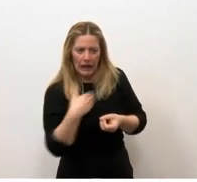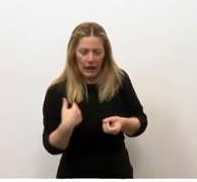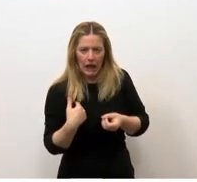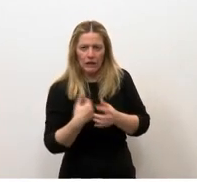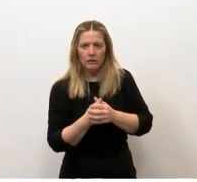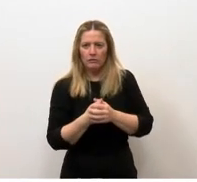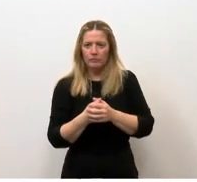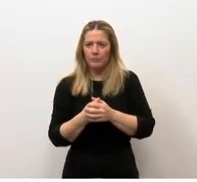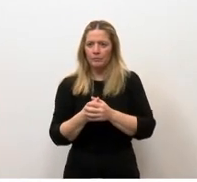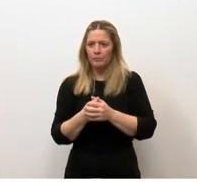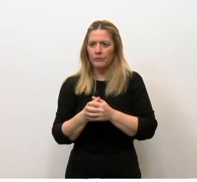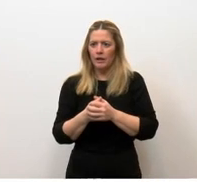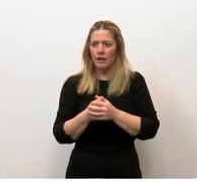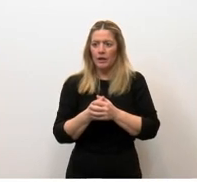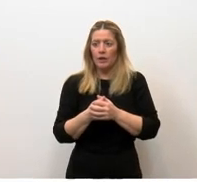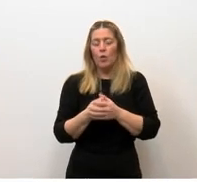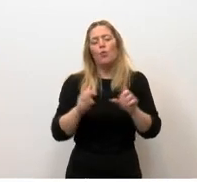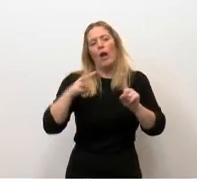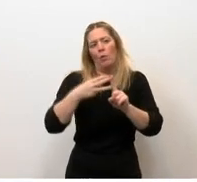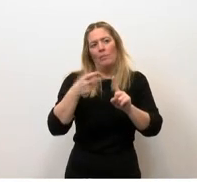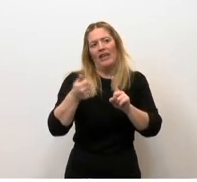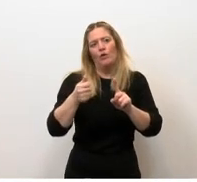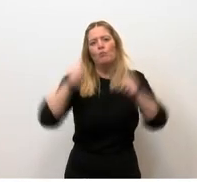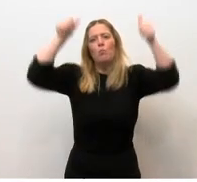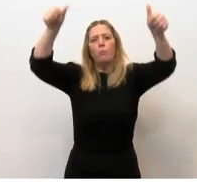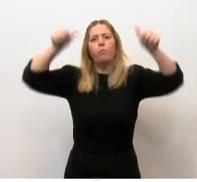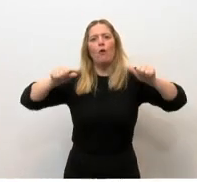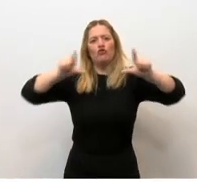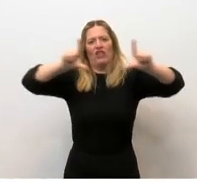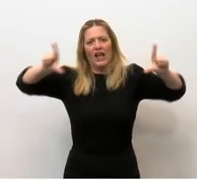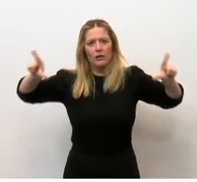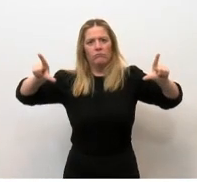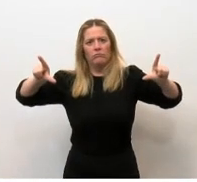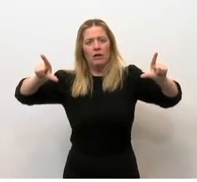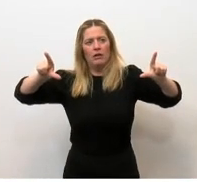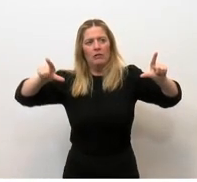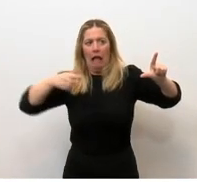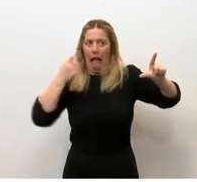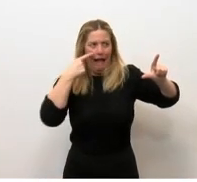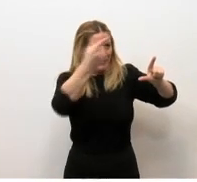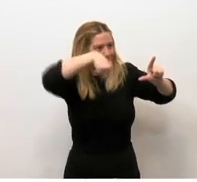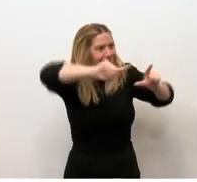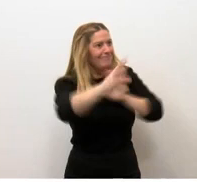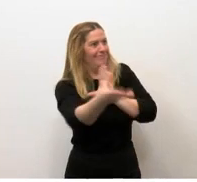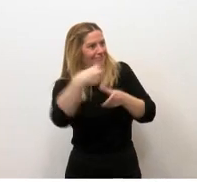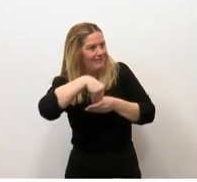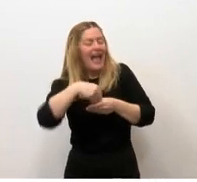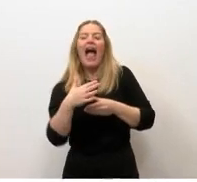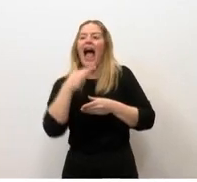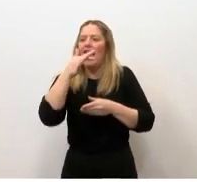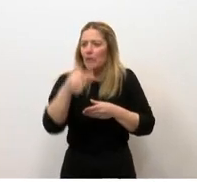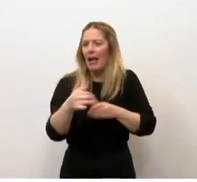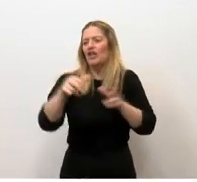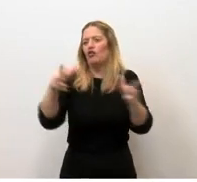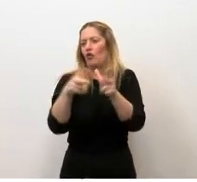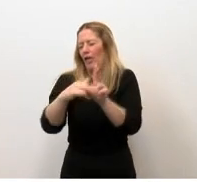de un póster. Y además, para acercarnos un poquito más a la sociedad, hemos hecho unas postales, las